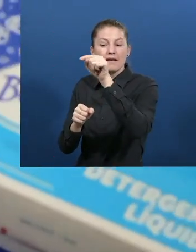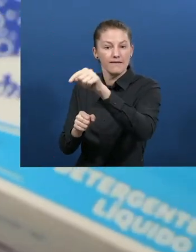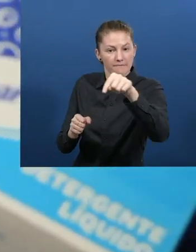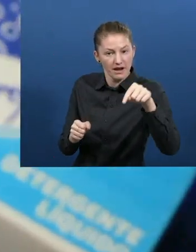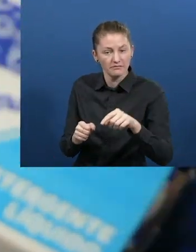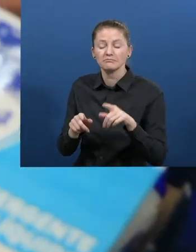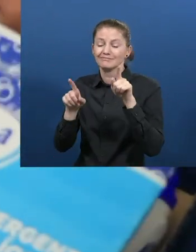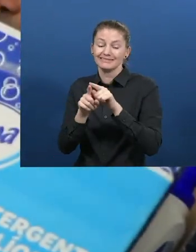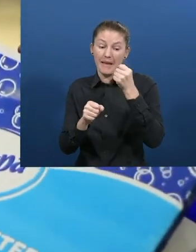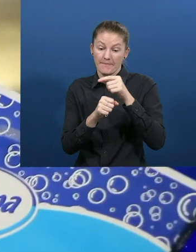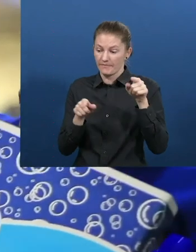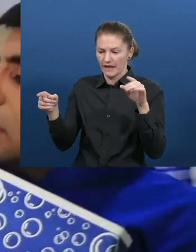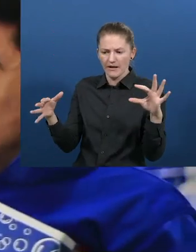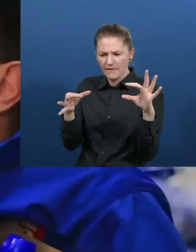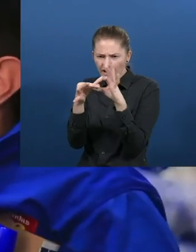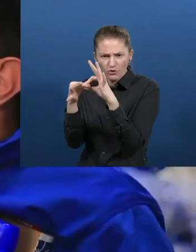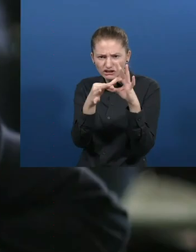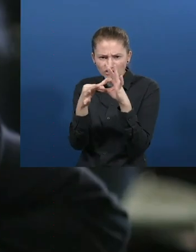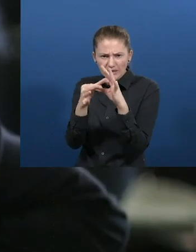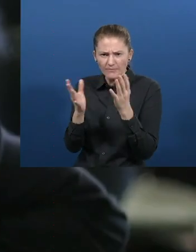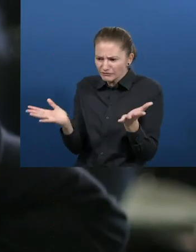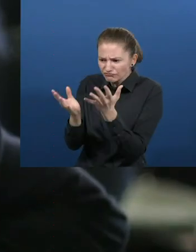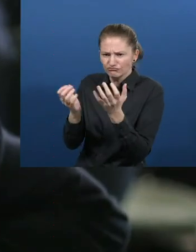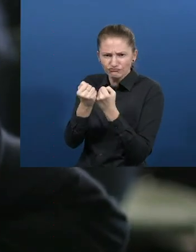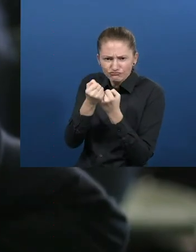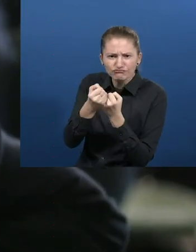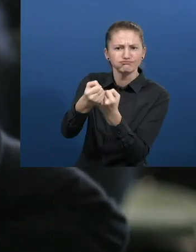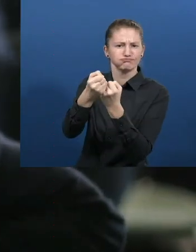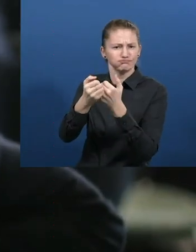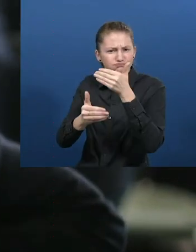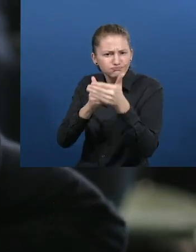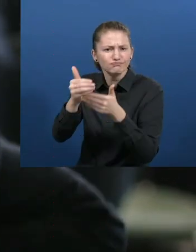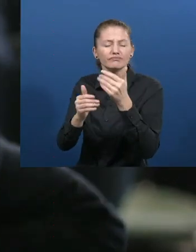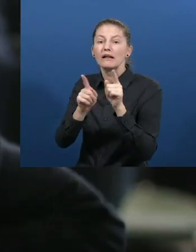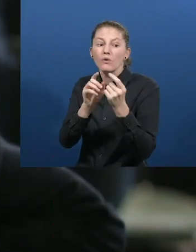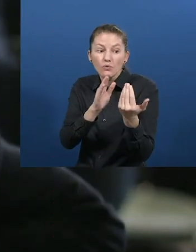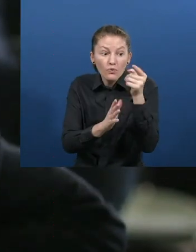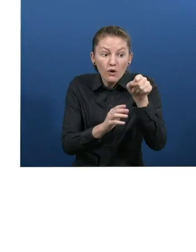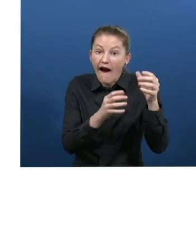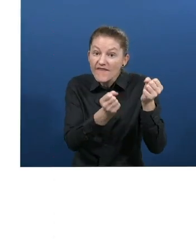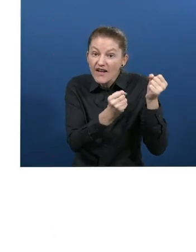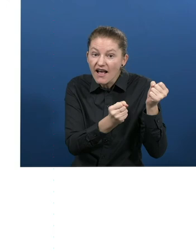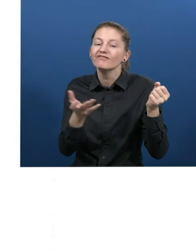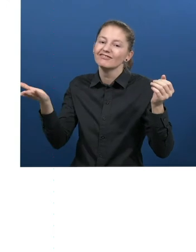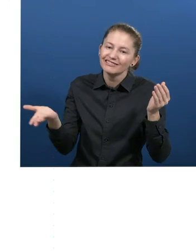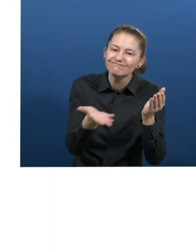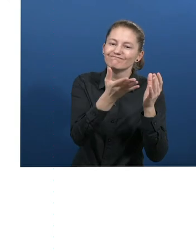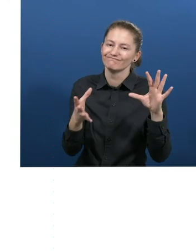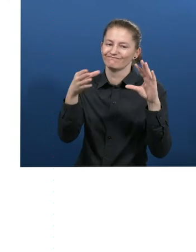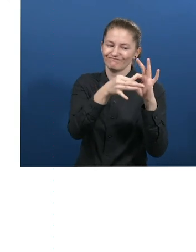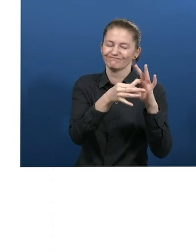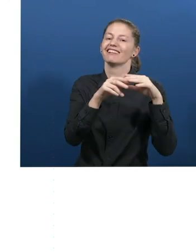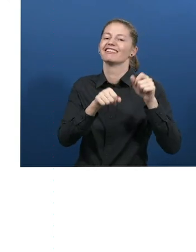de vinculación, emprendimiento y otros servicios socioeconómicos a esta población. How does SENA